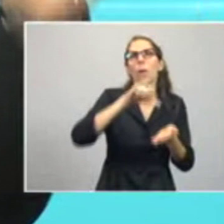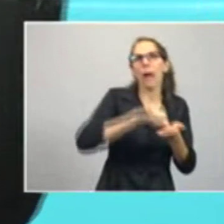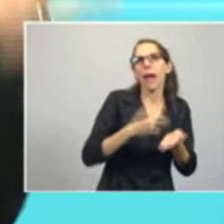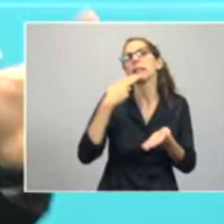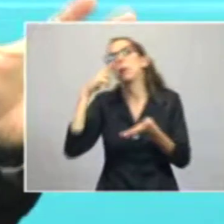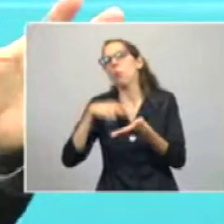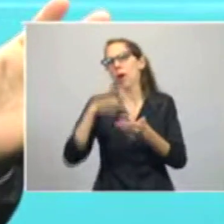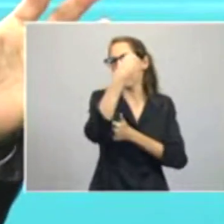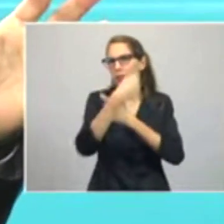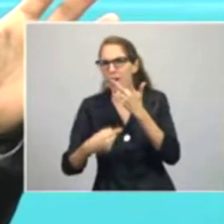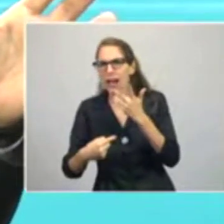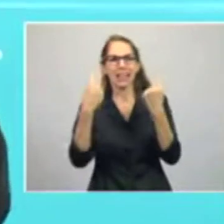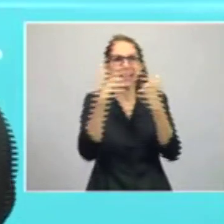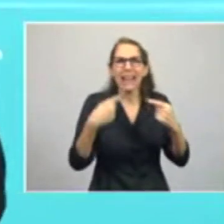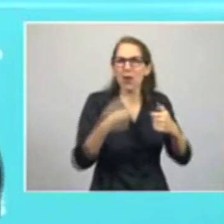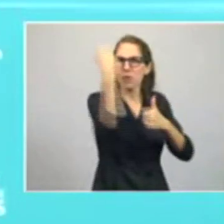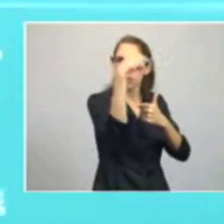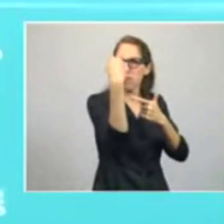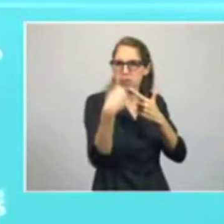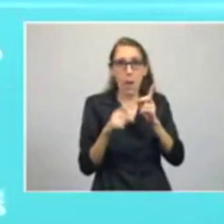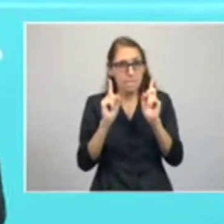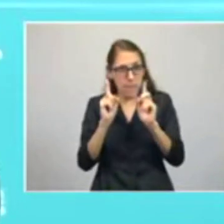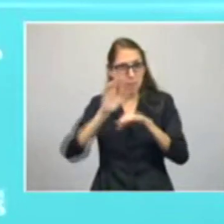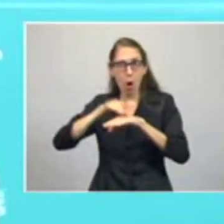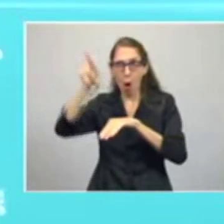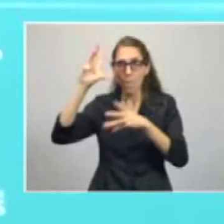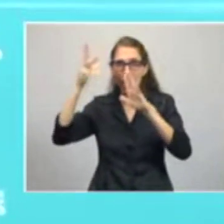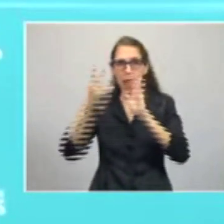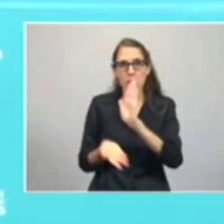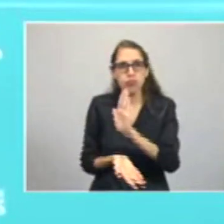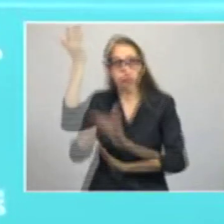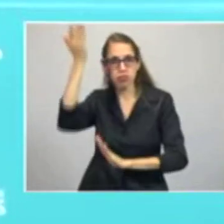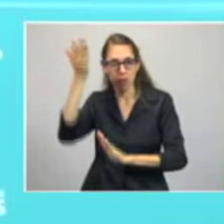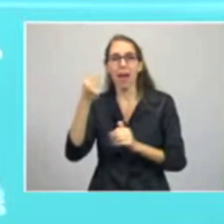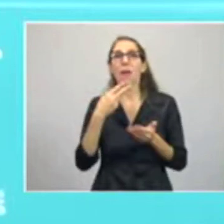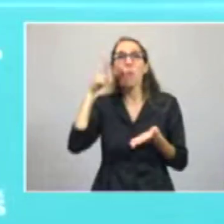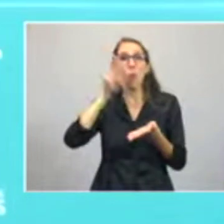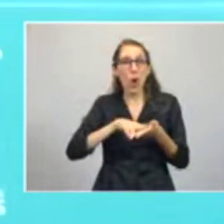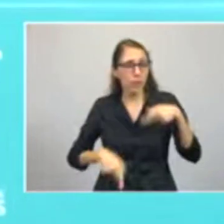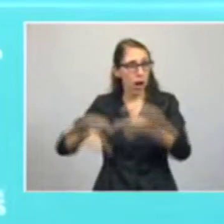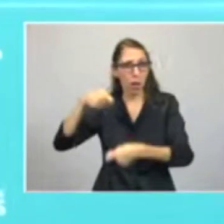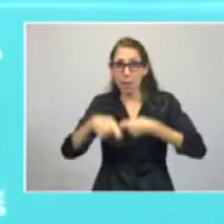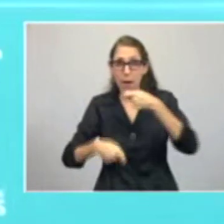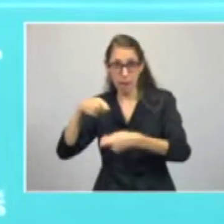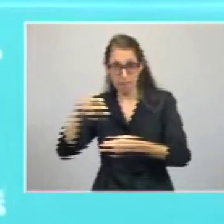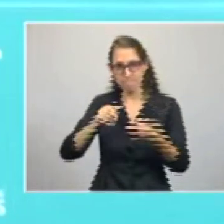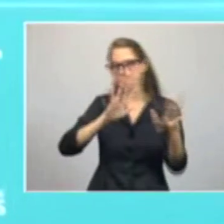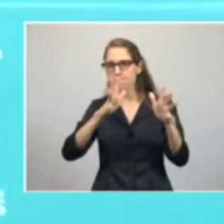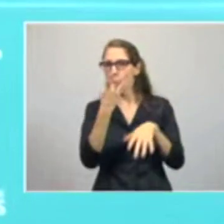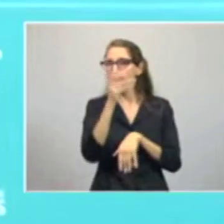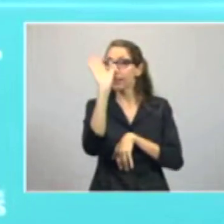recursos, todos los impuestos, los que subió mi ley también, que se pagan en la Argentina, 40% aproximadamente